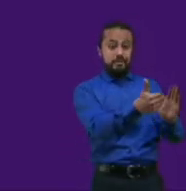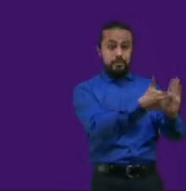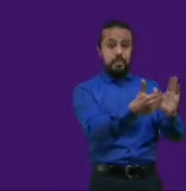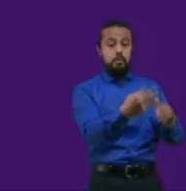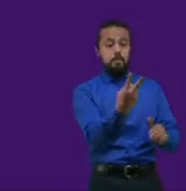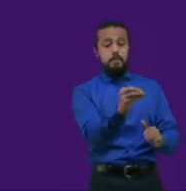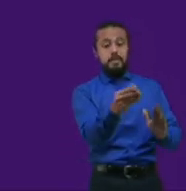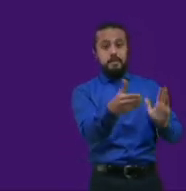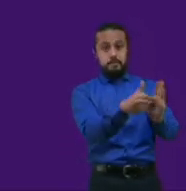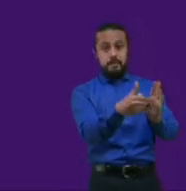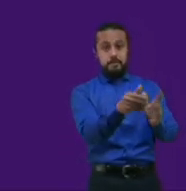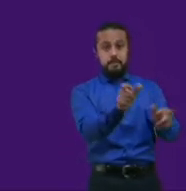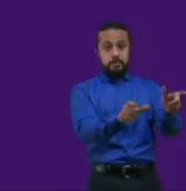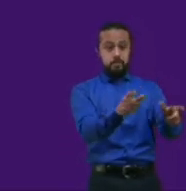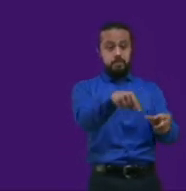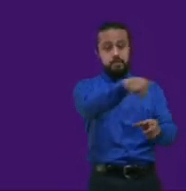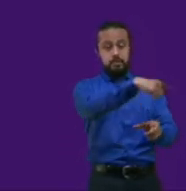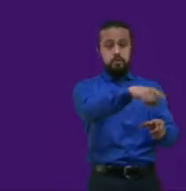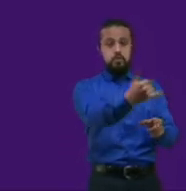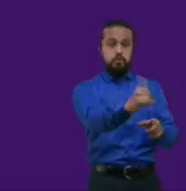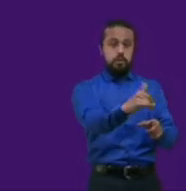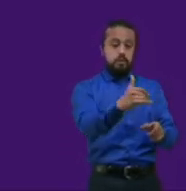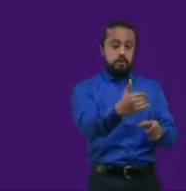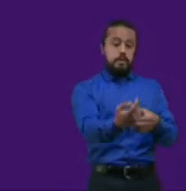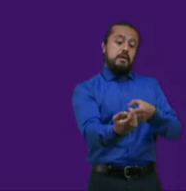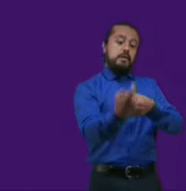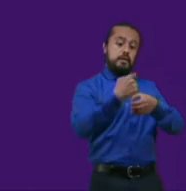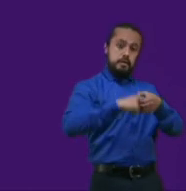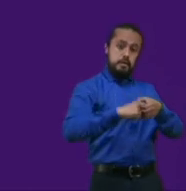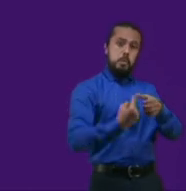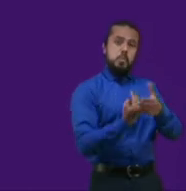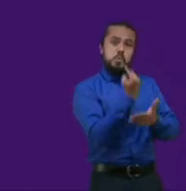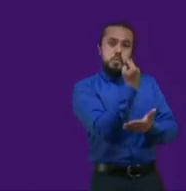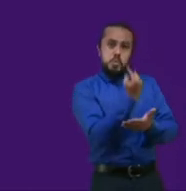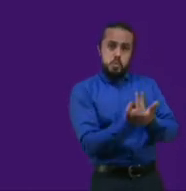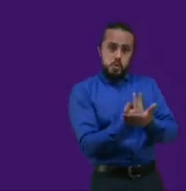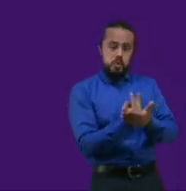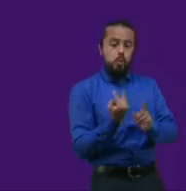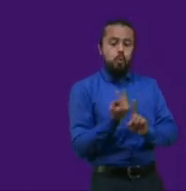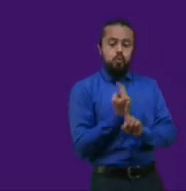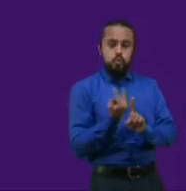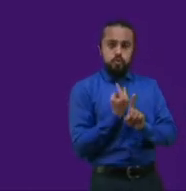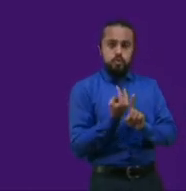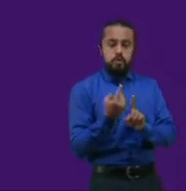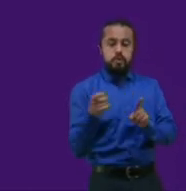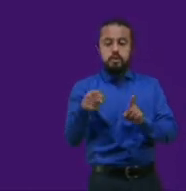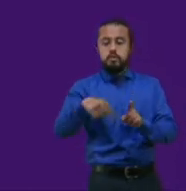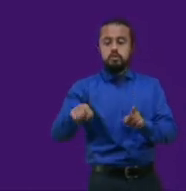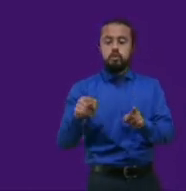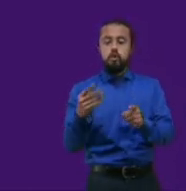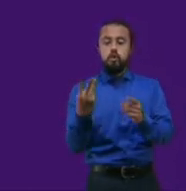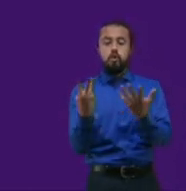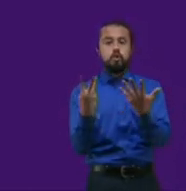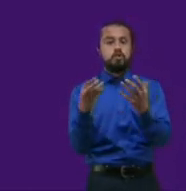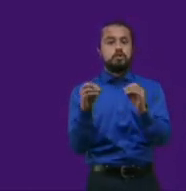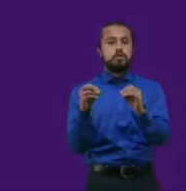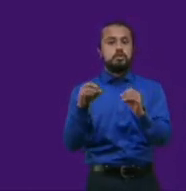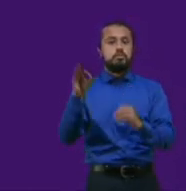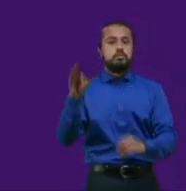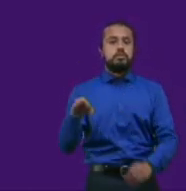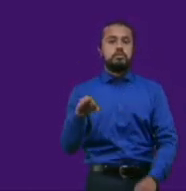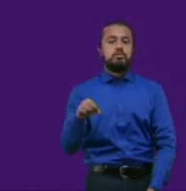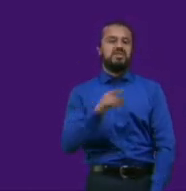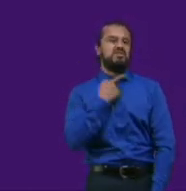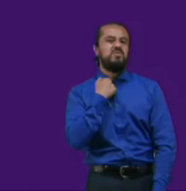mil que ya pasaron por mi plataforma, que ya me descargaron, que ya son usuarios, resulta que el 80% no volvieron o no les